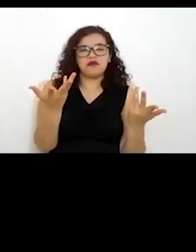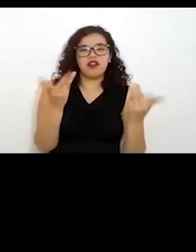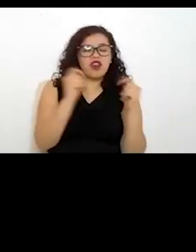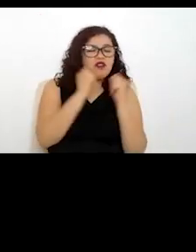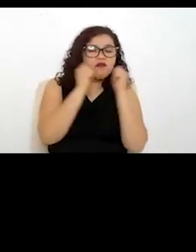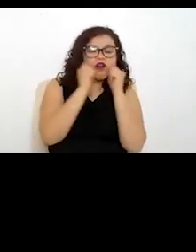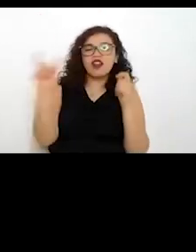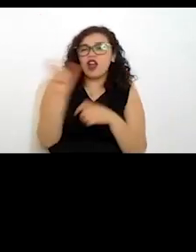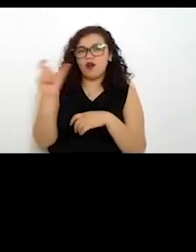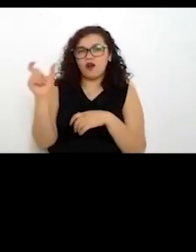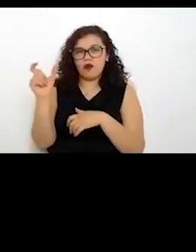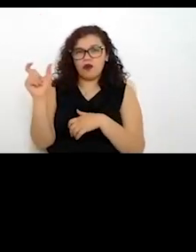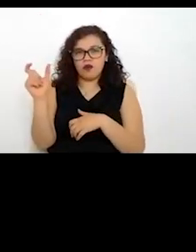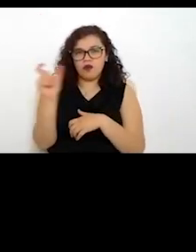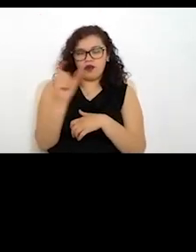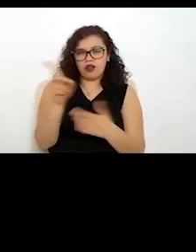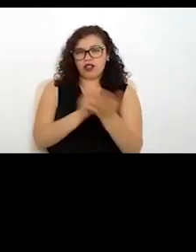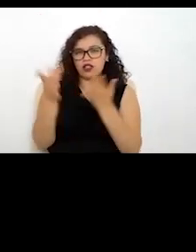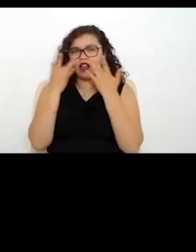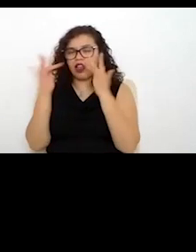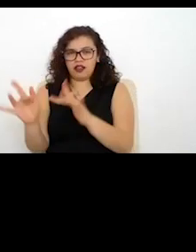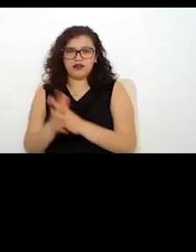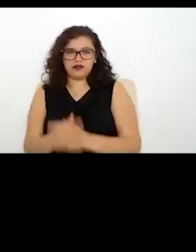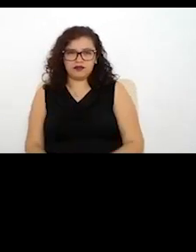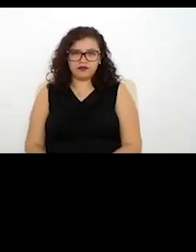trabajador está renunciando a estos derechos.